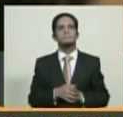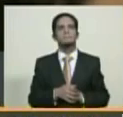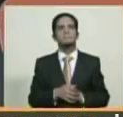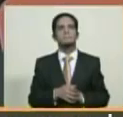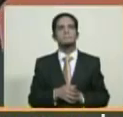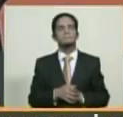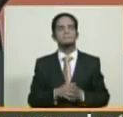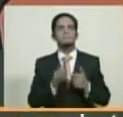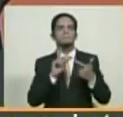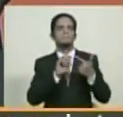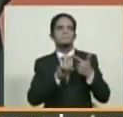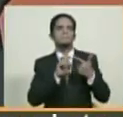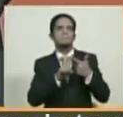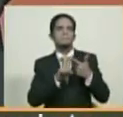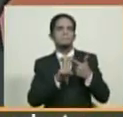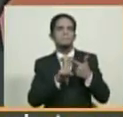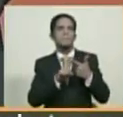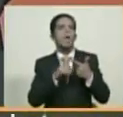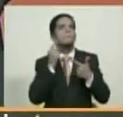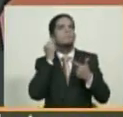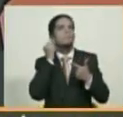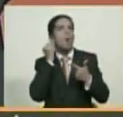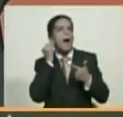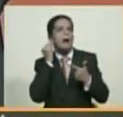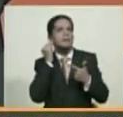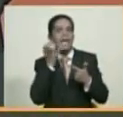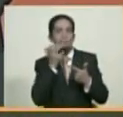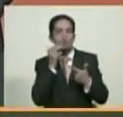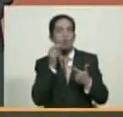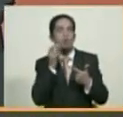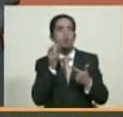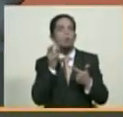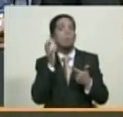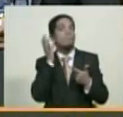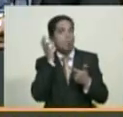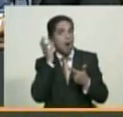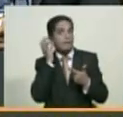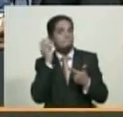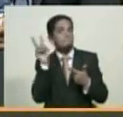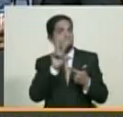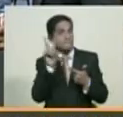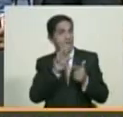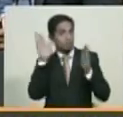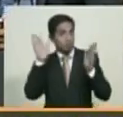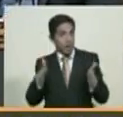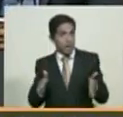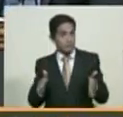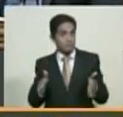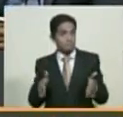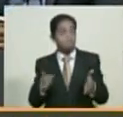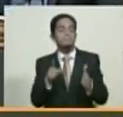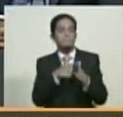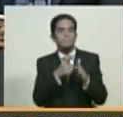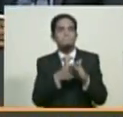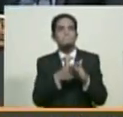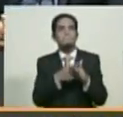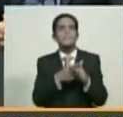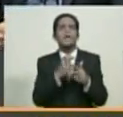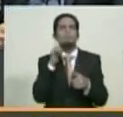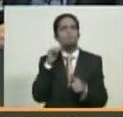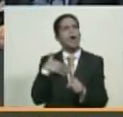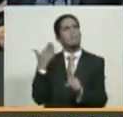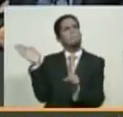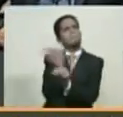El segundo, por ser mujer. Si eres venezolana y eres mujer, entonces tienen derecho a